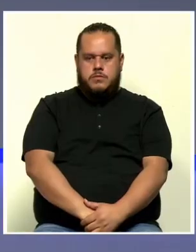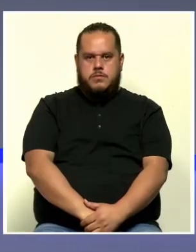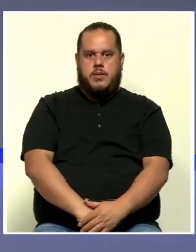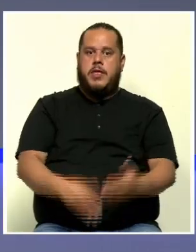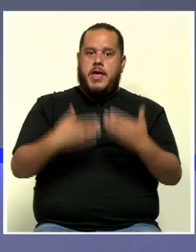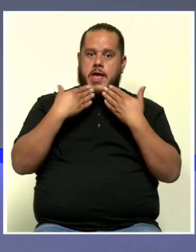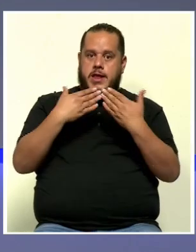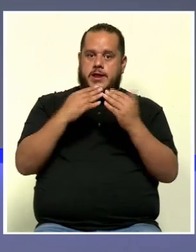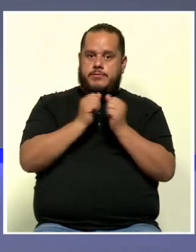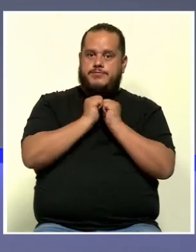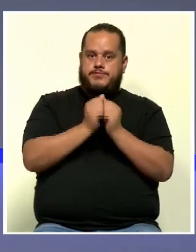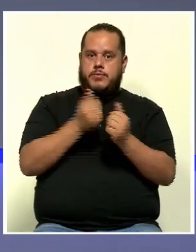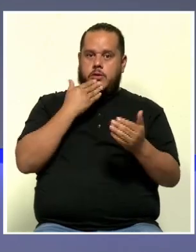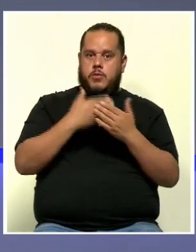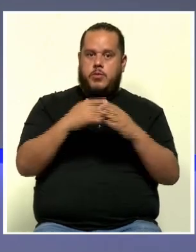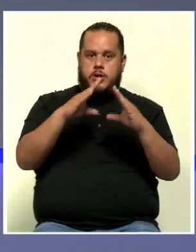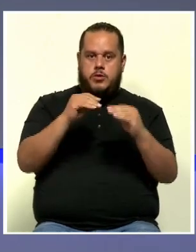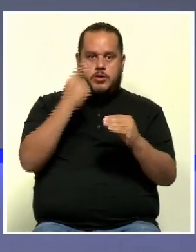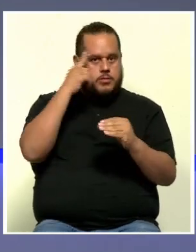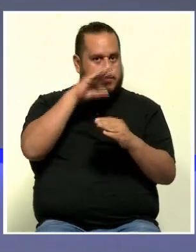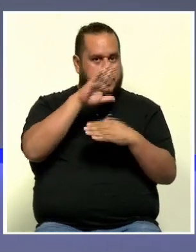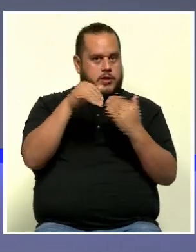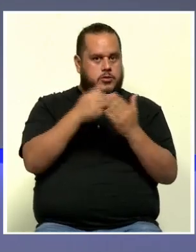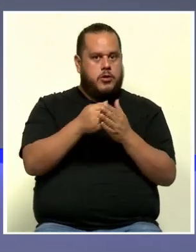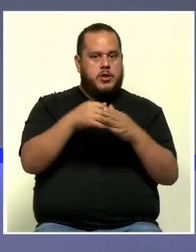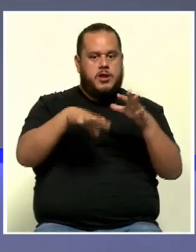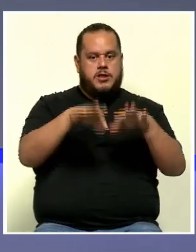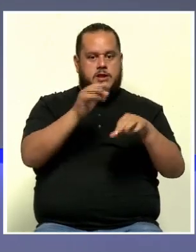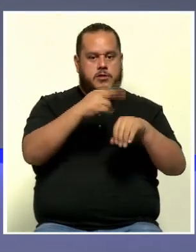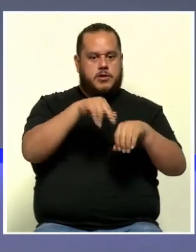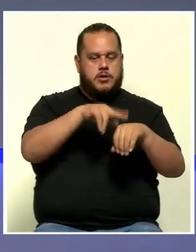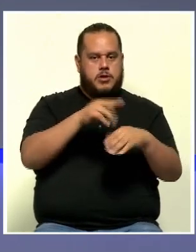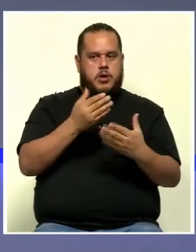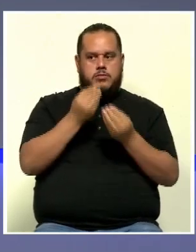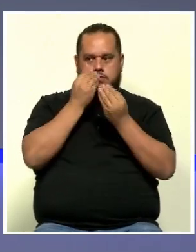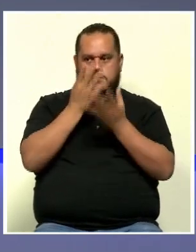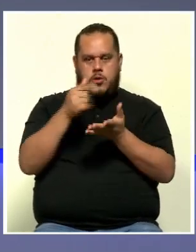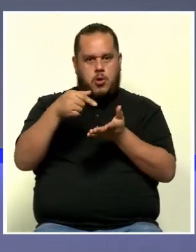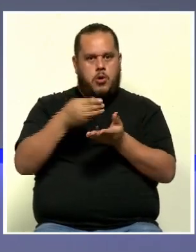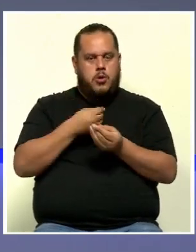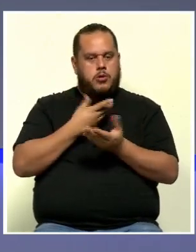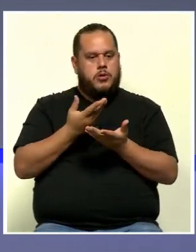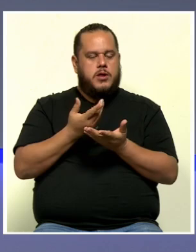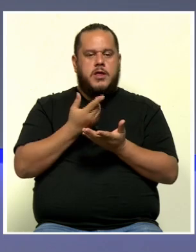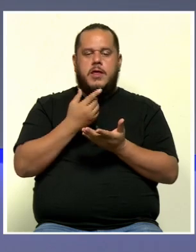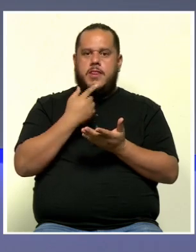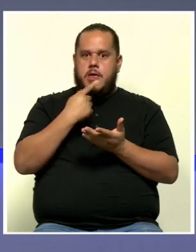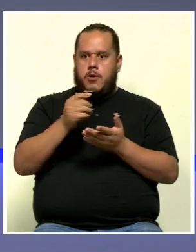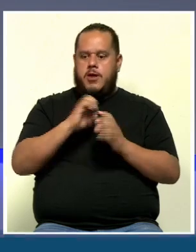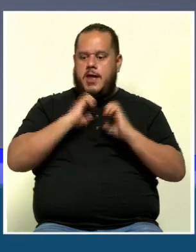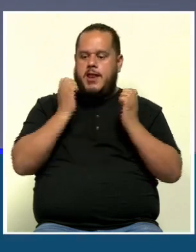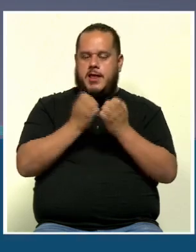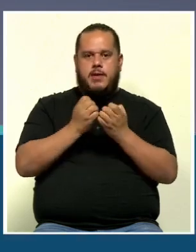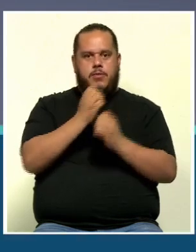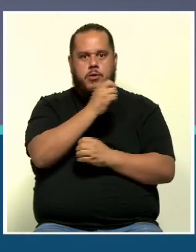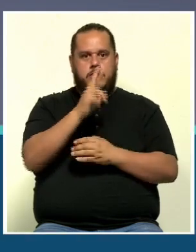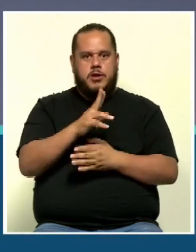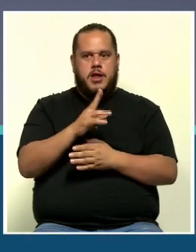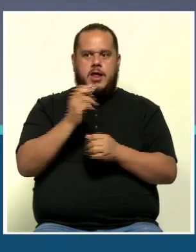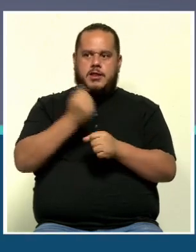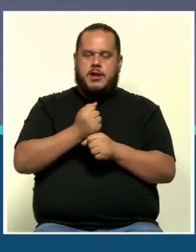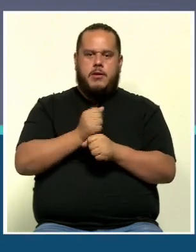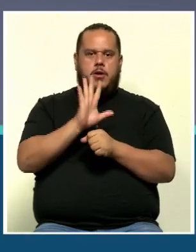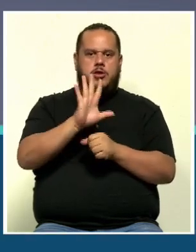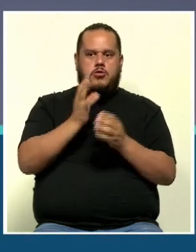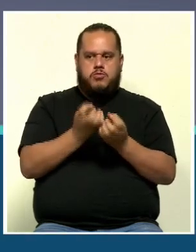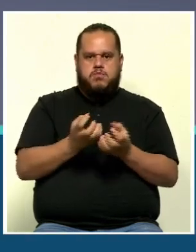Gracias por la compañía, muy buenas noches para todos. La selección nacional brindó hoy declaraciones. El equipo Tico está trabajando únicamente en su burbuja